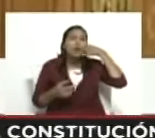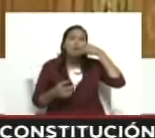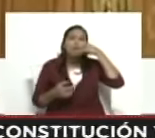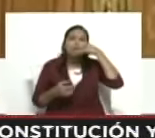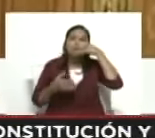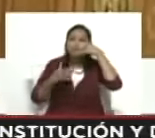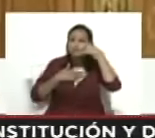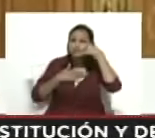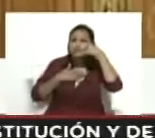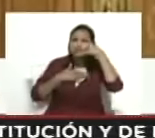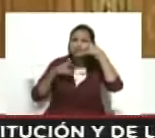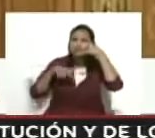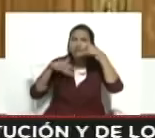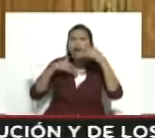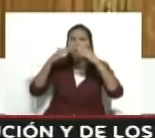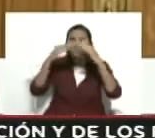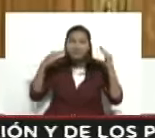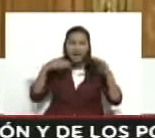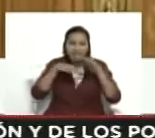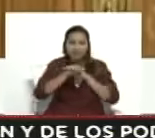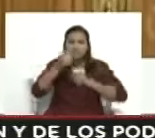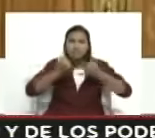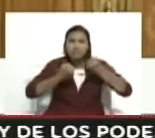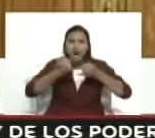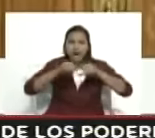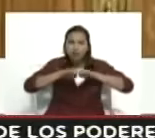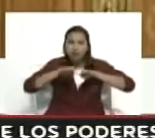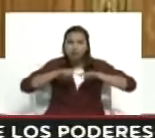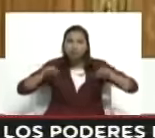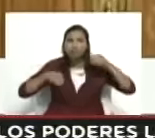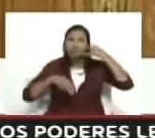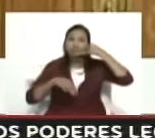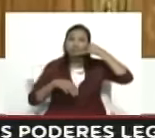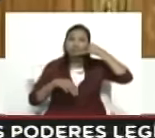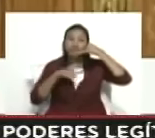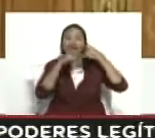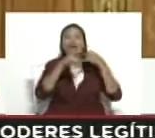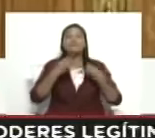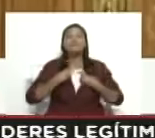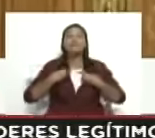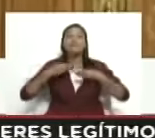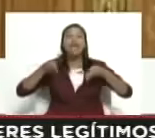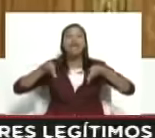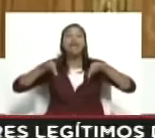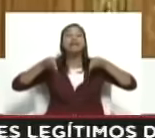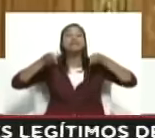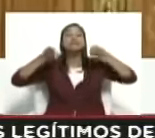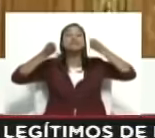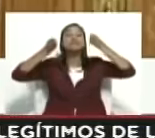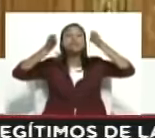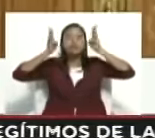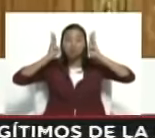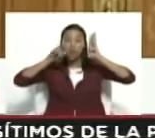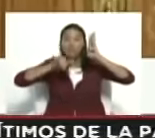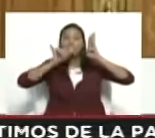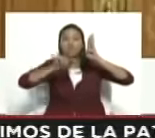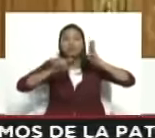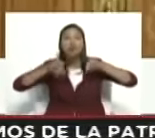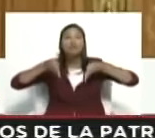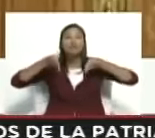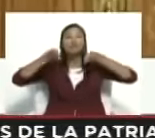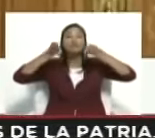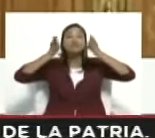el estacionamiento de mi casa, me dice. Él vivía en el mismo edificio, para que tú veas cómo son las cosas, donde